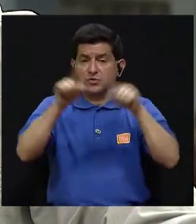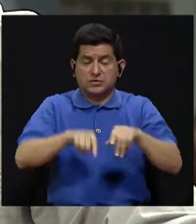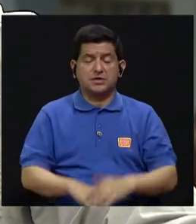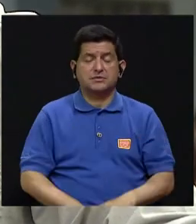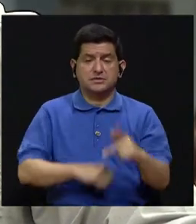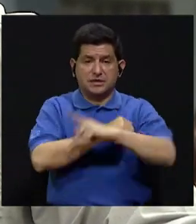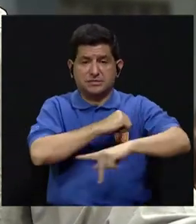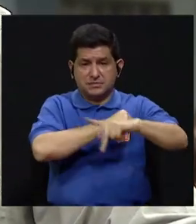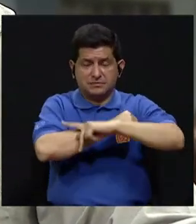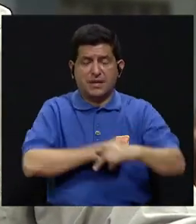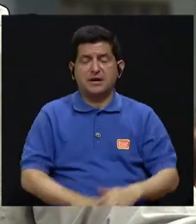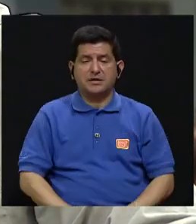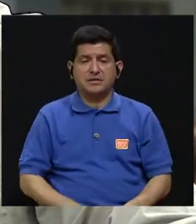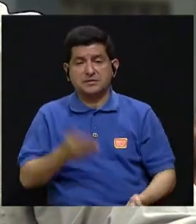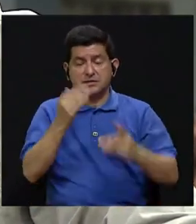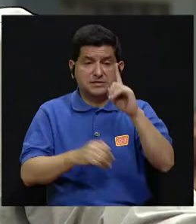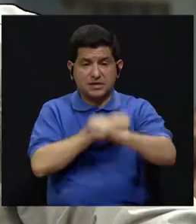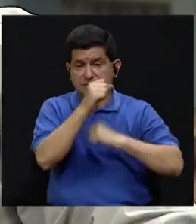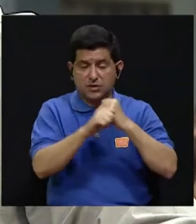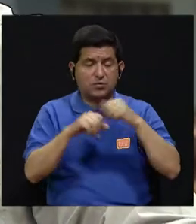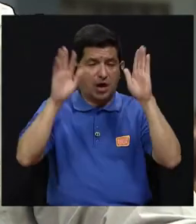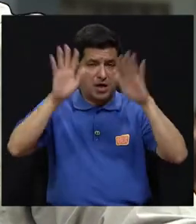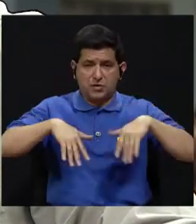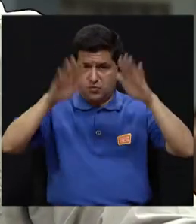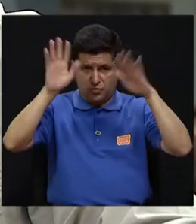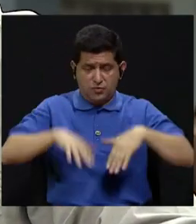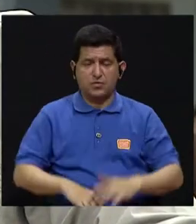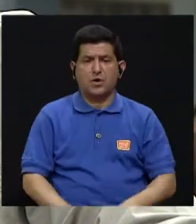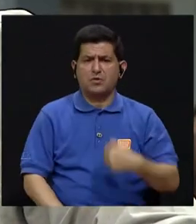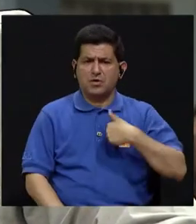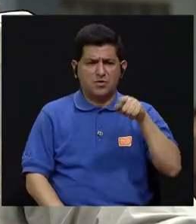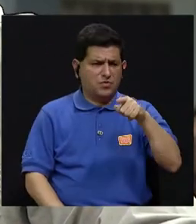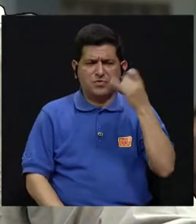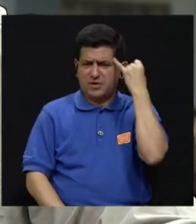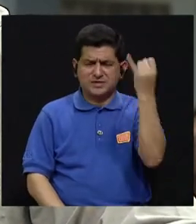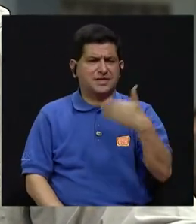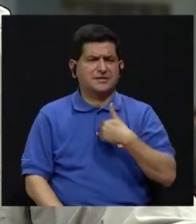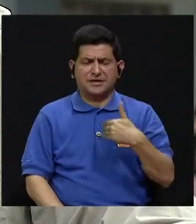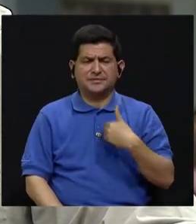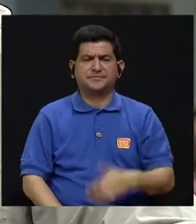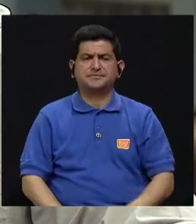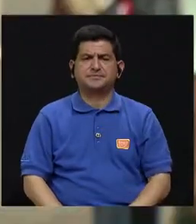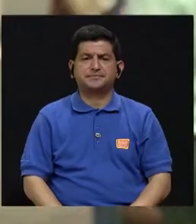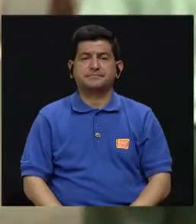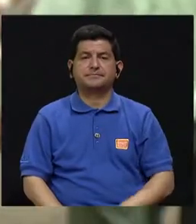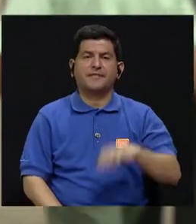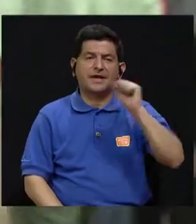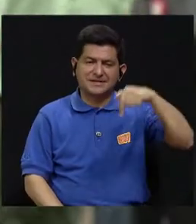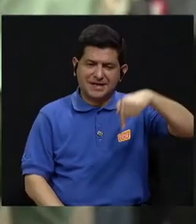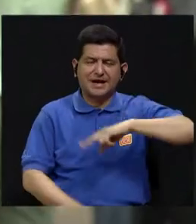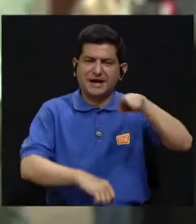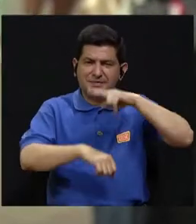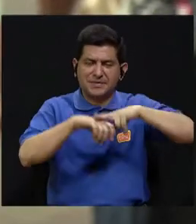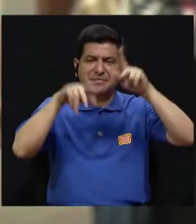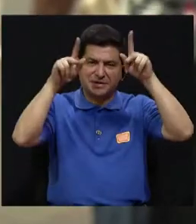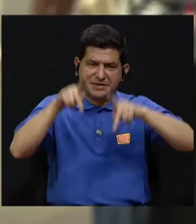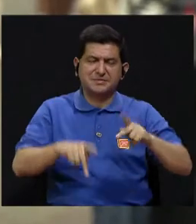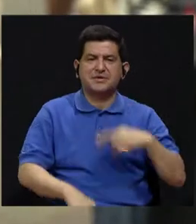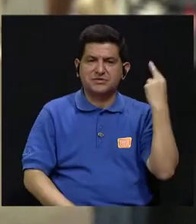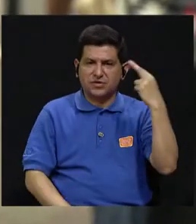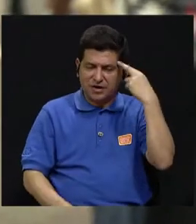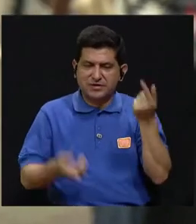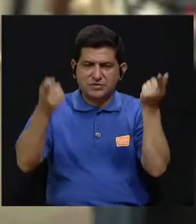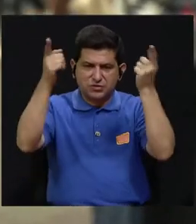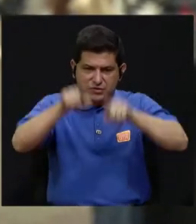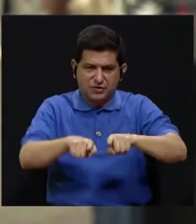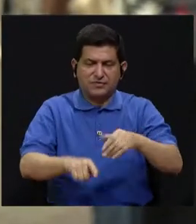Países anglosajones, ¿verdad?, en donde pues en un año no llueve, y tal vez uno no tiene como esa concepción. Sí, aquí normalmente la gente precisamente